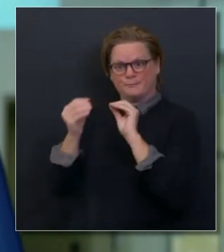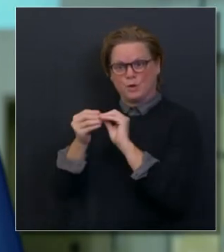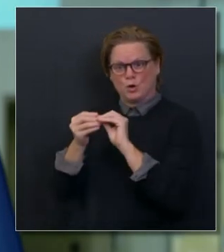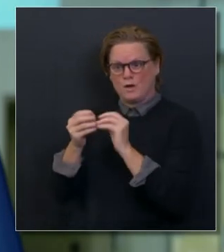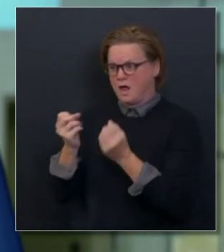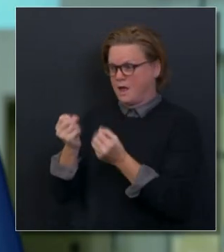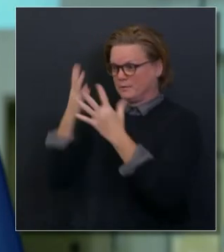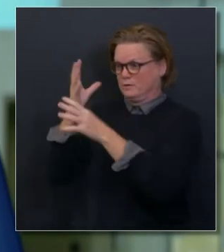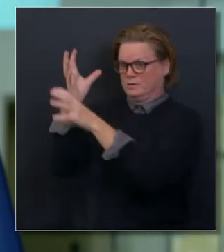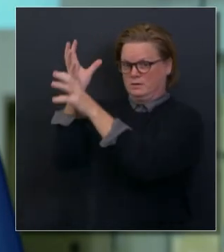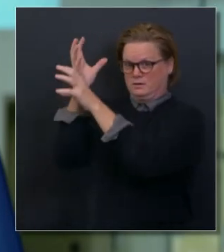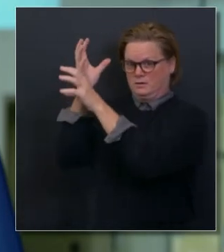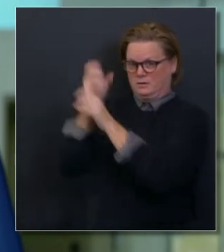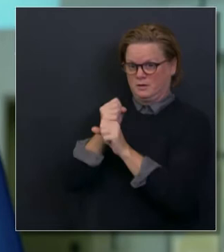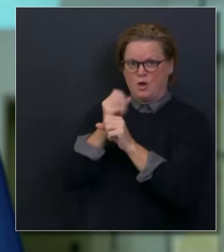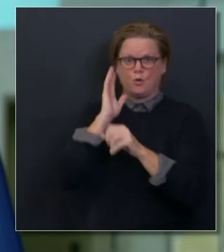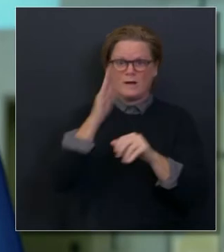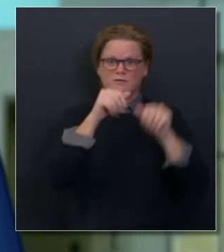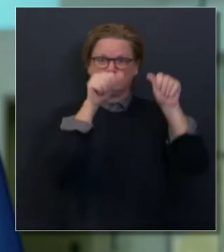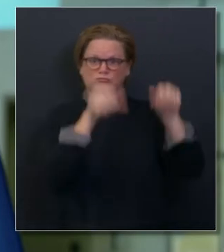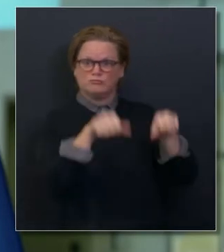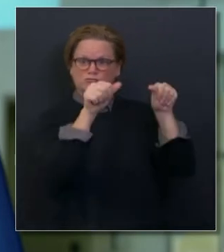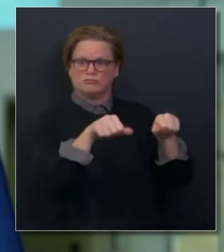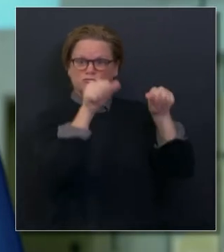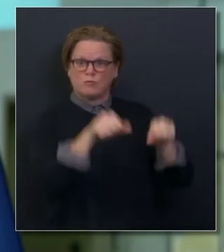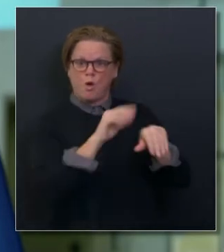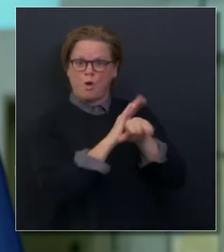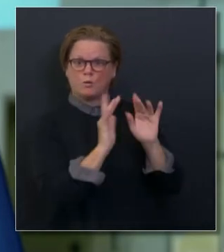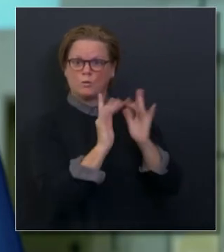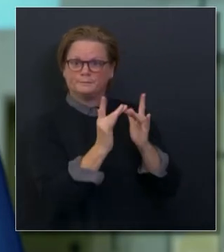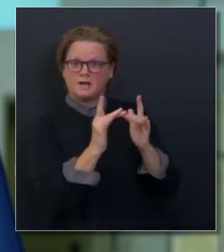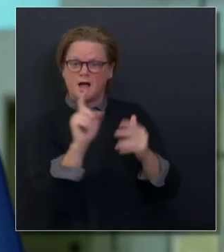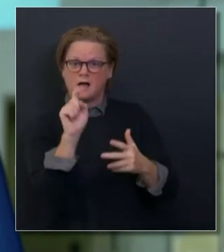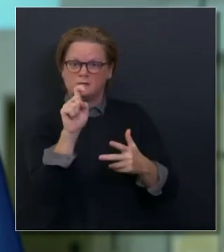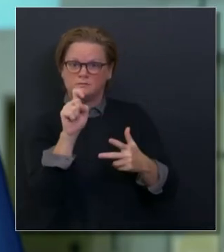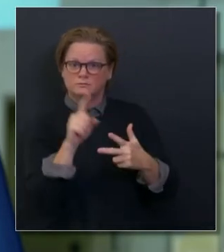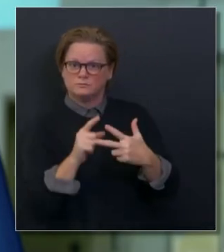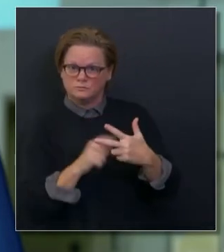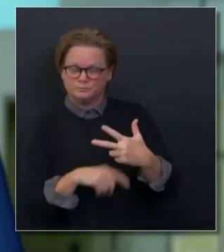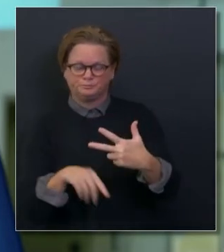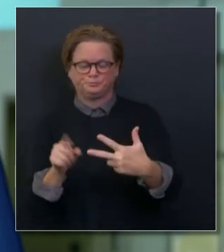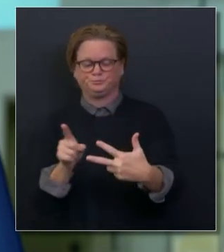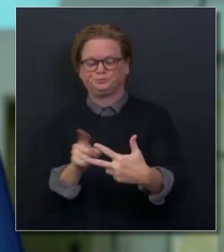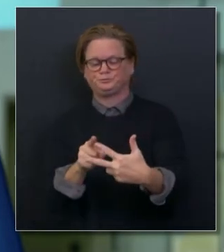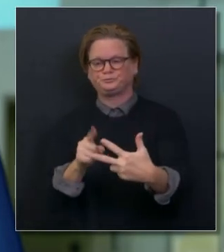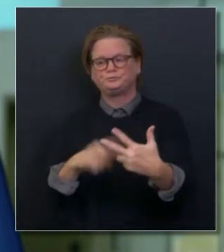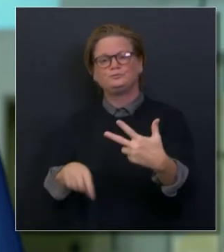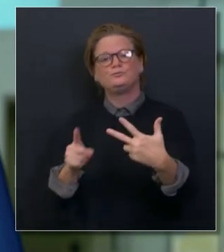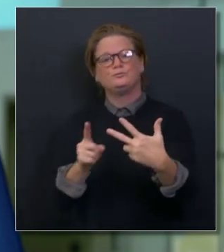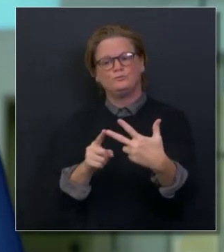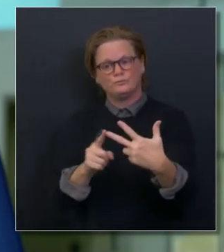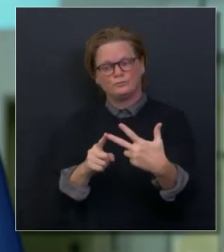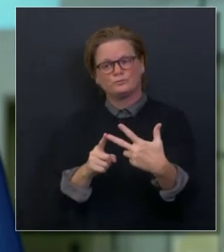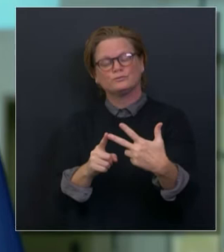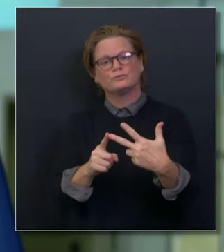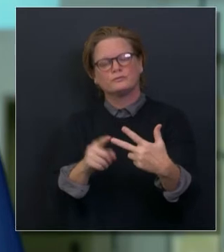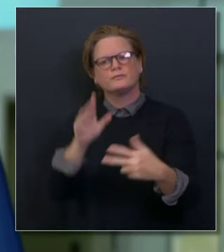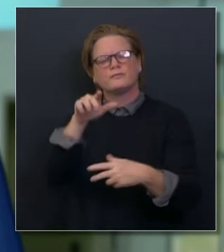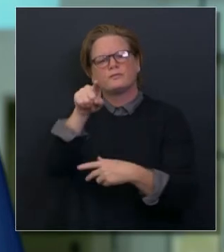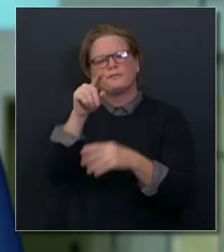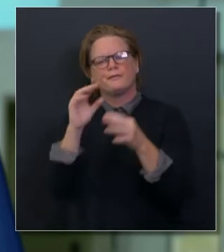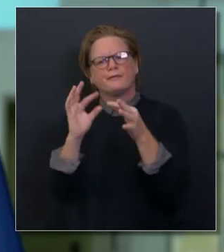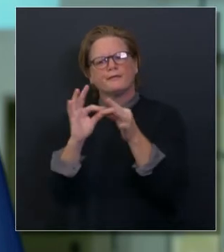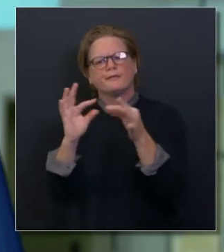incluir esos datos diariamente. Y 3, la semana pasada usted mencionó que las personas no tienen